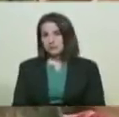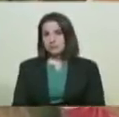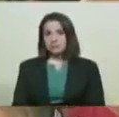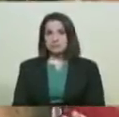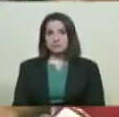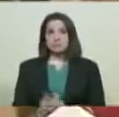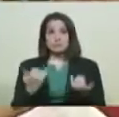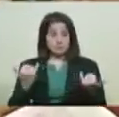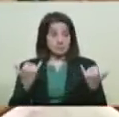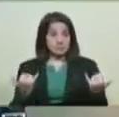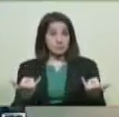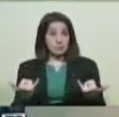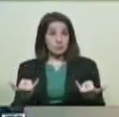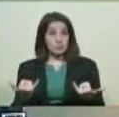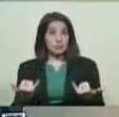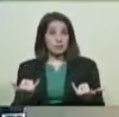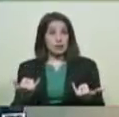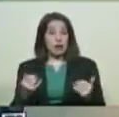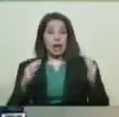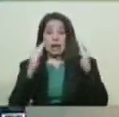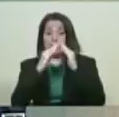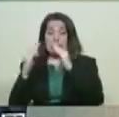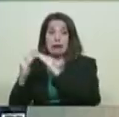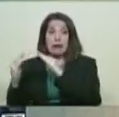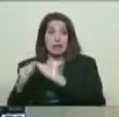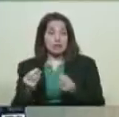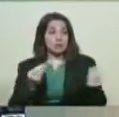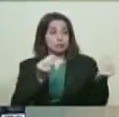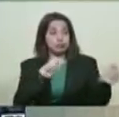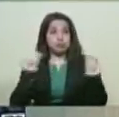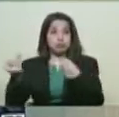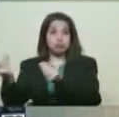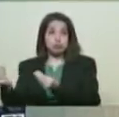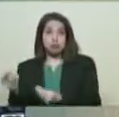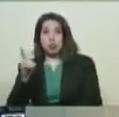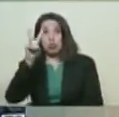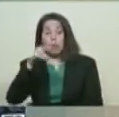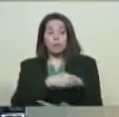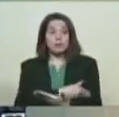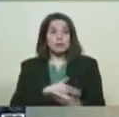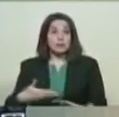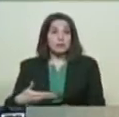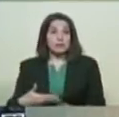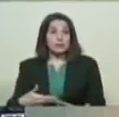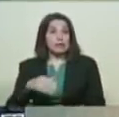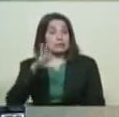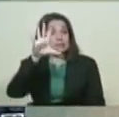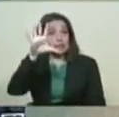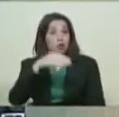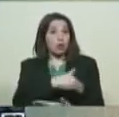Y ahora vamos a asignar las viviendas todas. Llegamos a 2 millones de viviendas. Vamos a 5